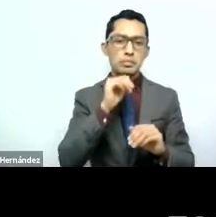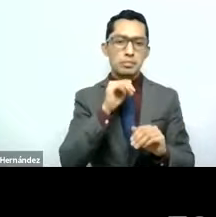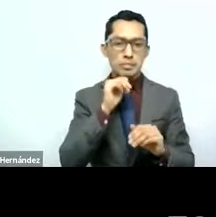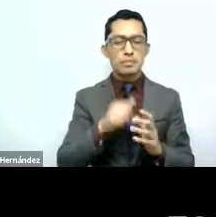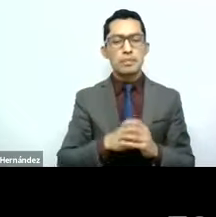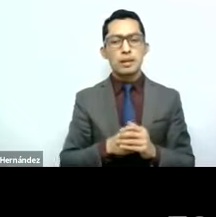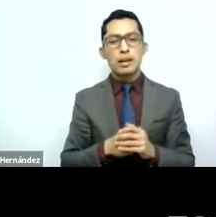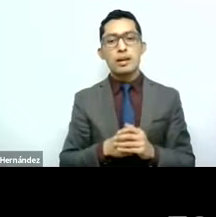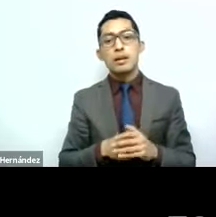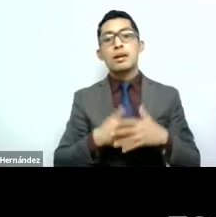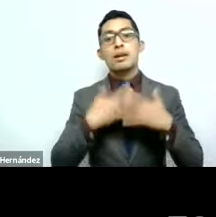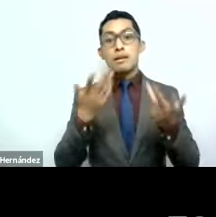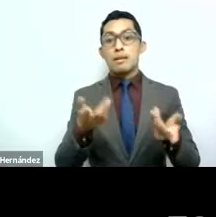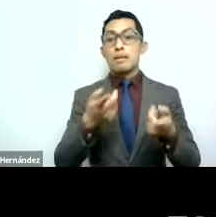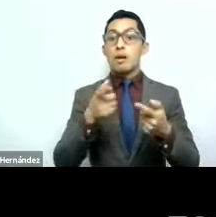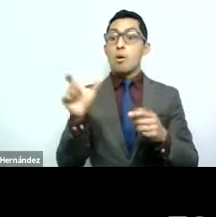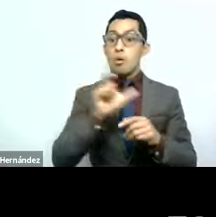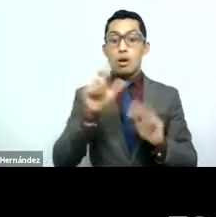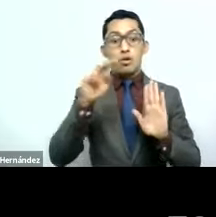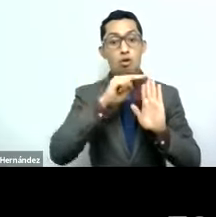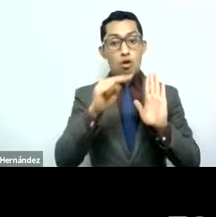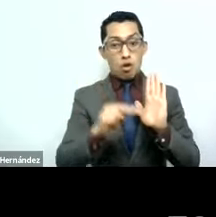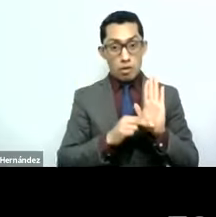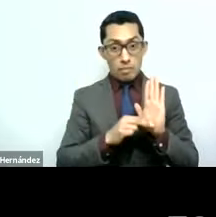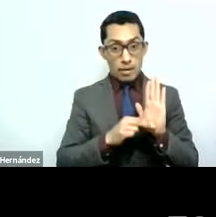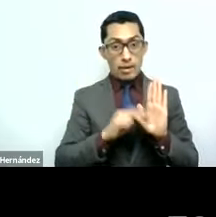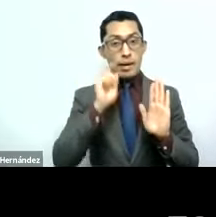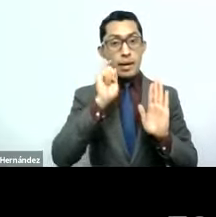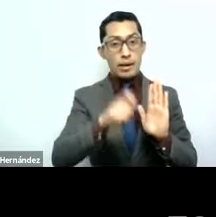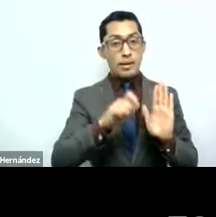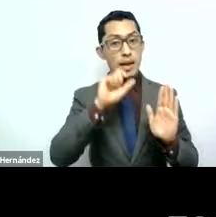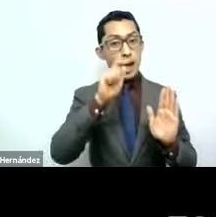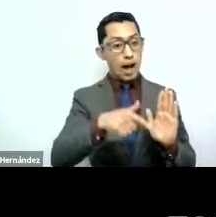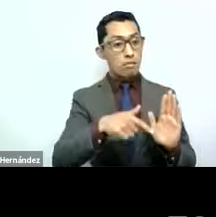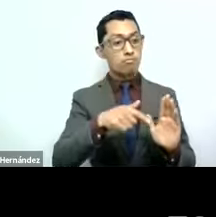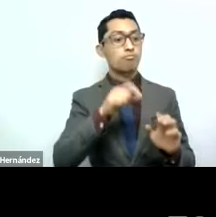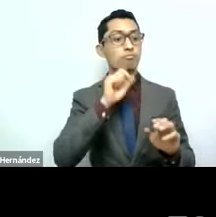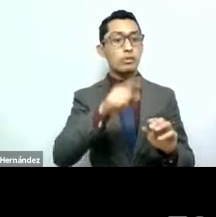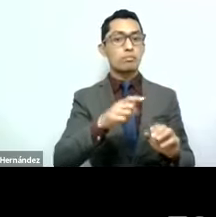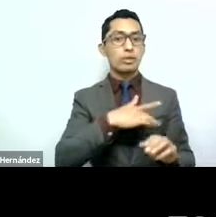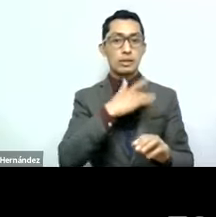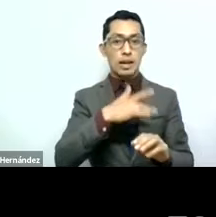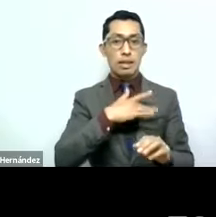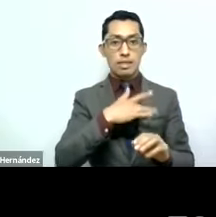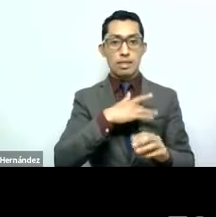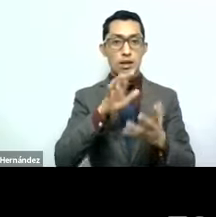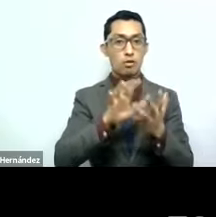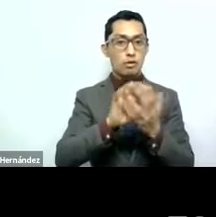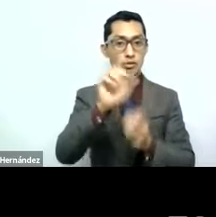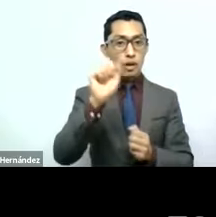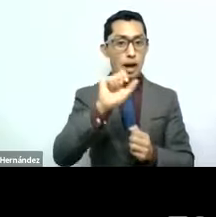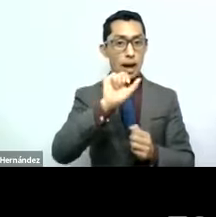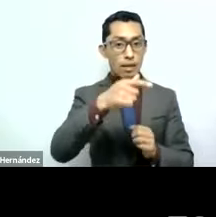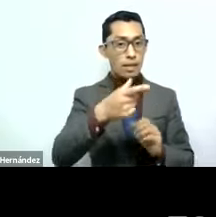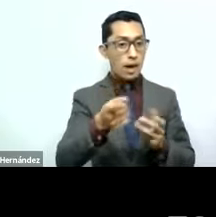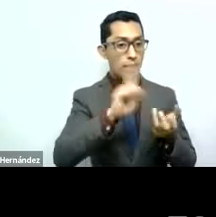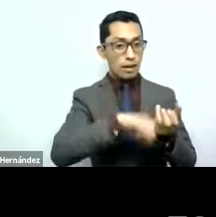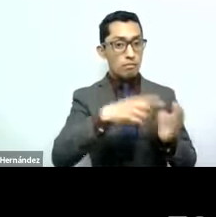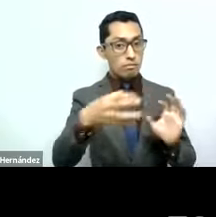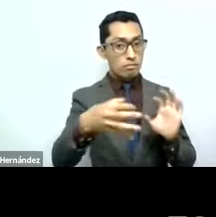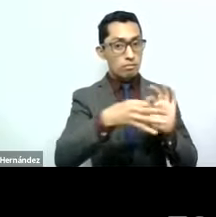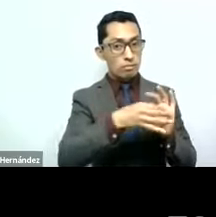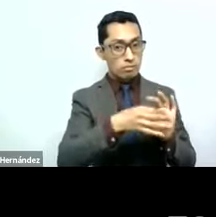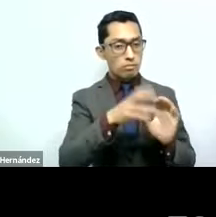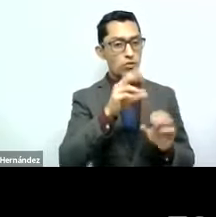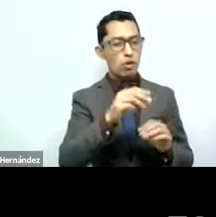Cuando la norma hace una distinción que no se basa en una categoría sospechosa, se aplica un test